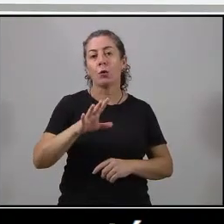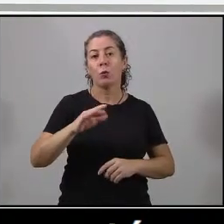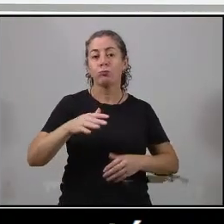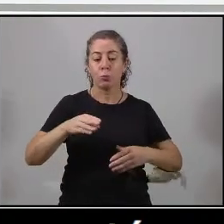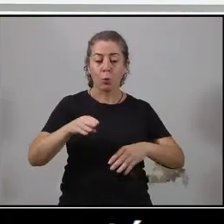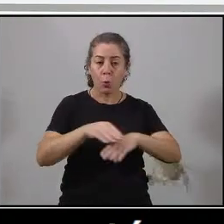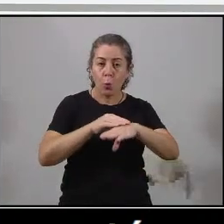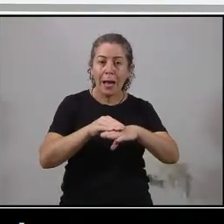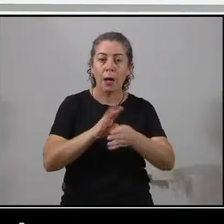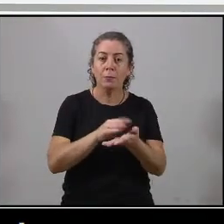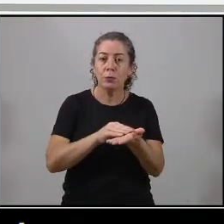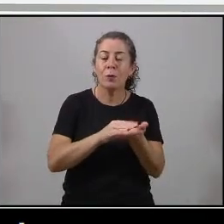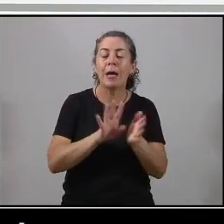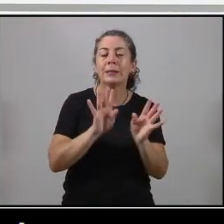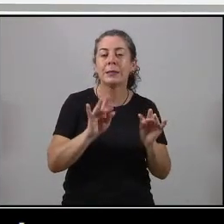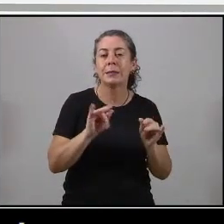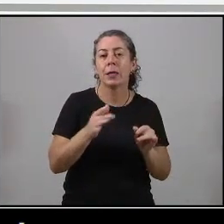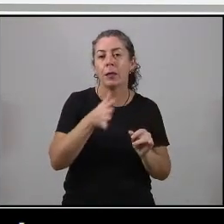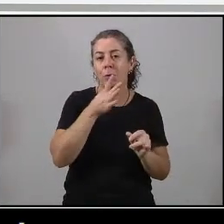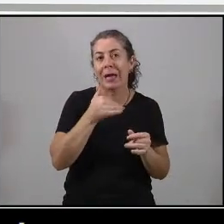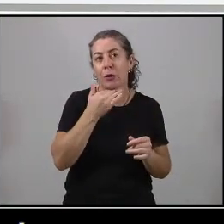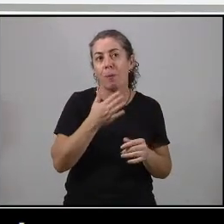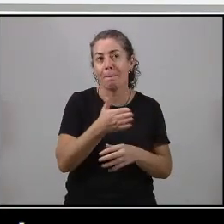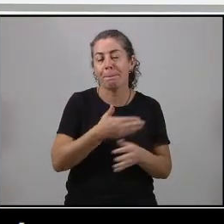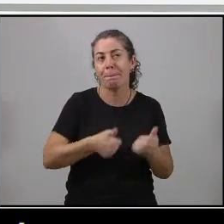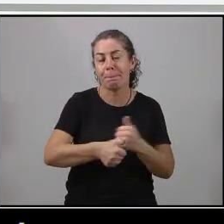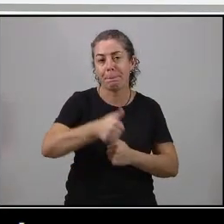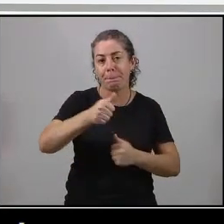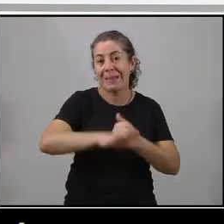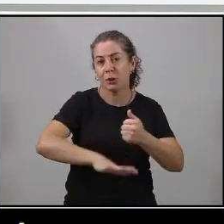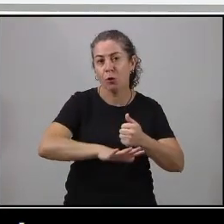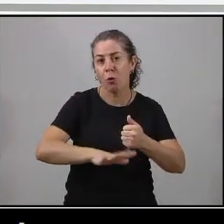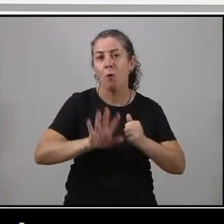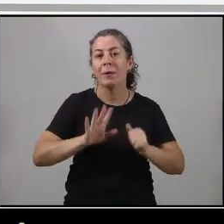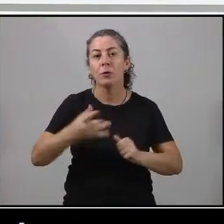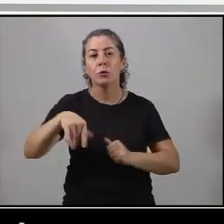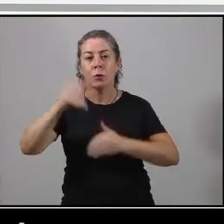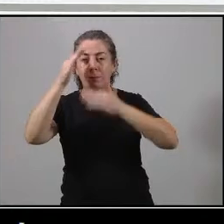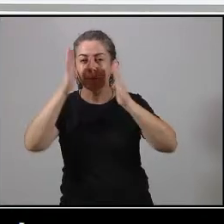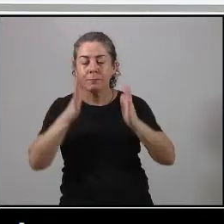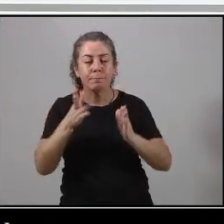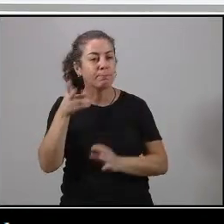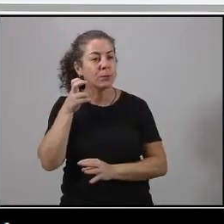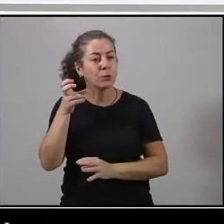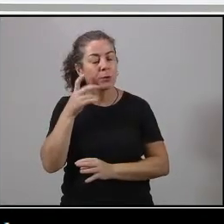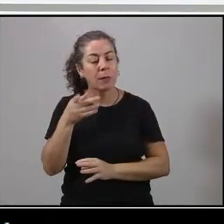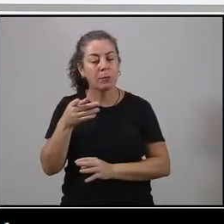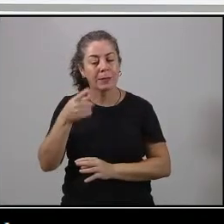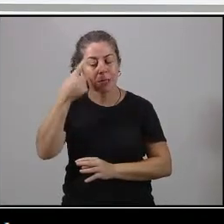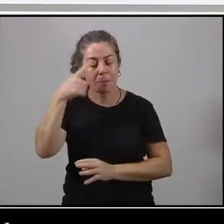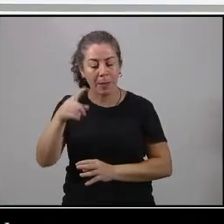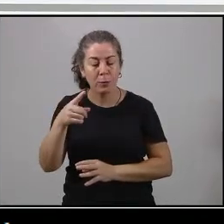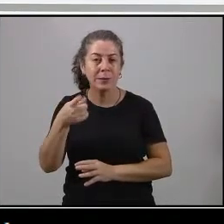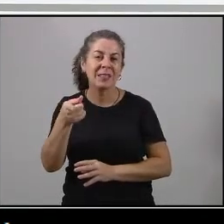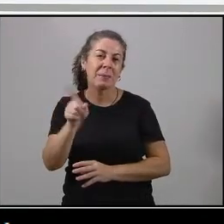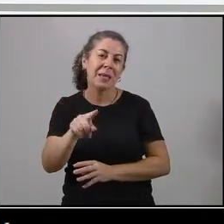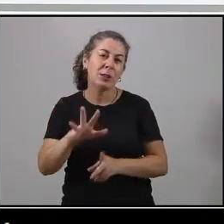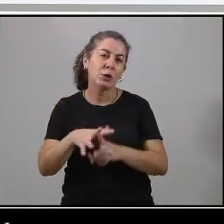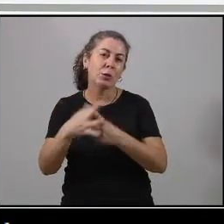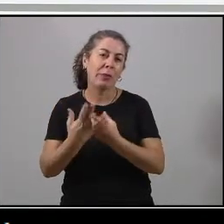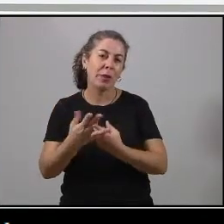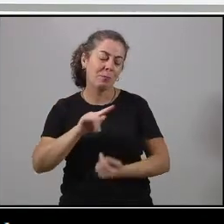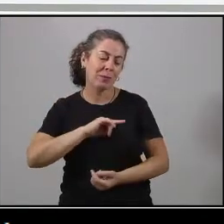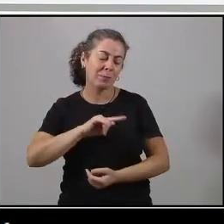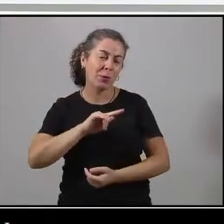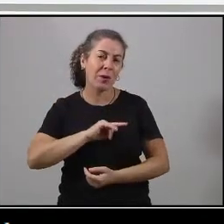prioritario y principal, pues también escuchemos y acompañemos y atendamos el lado emocional de los pacientes y